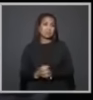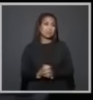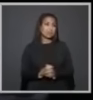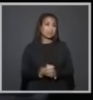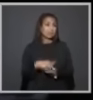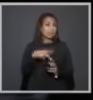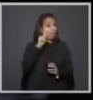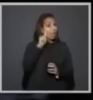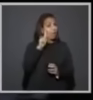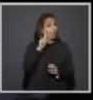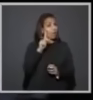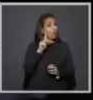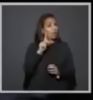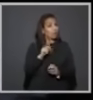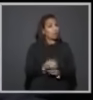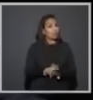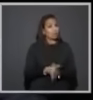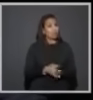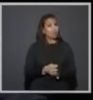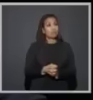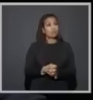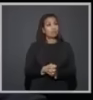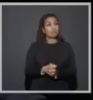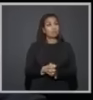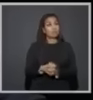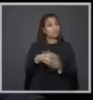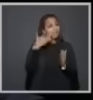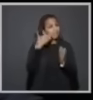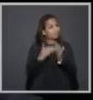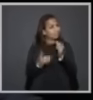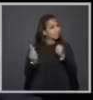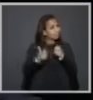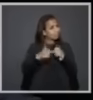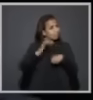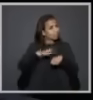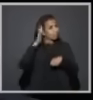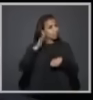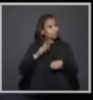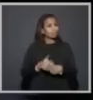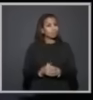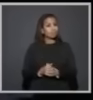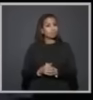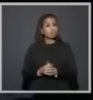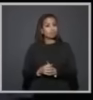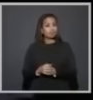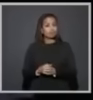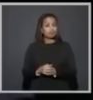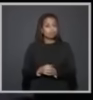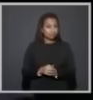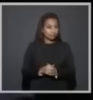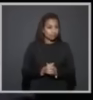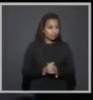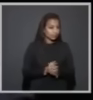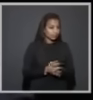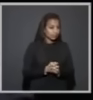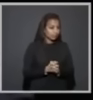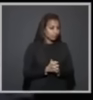Pero hay algo todavía más que nos va a